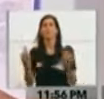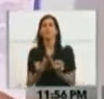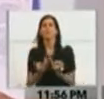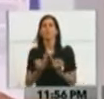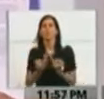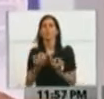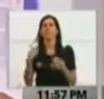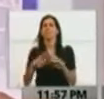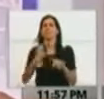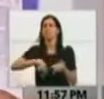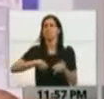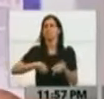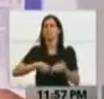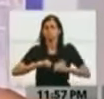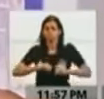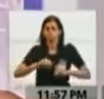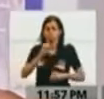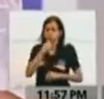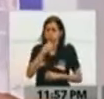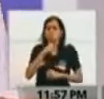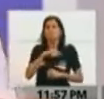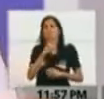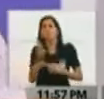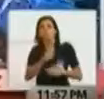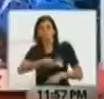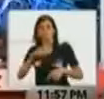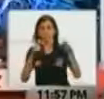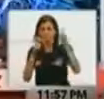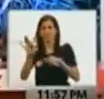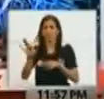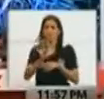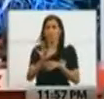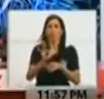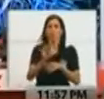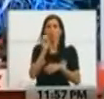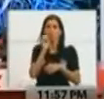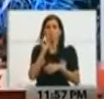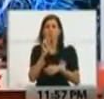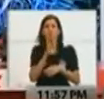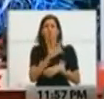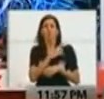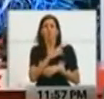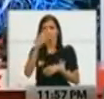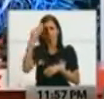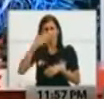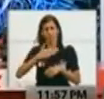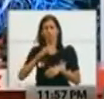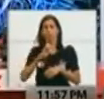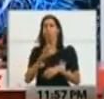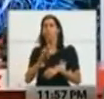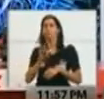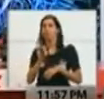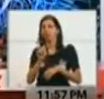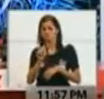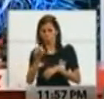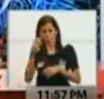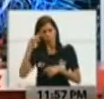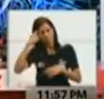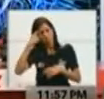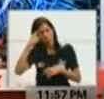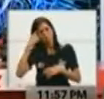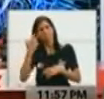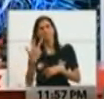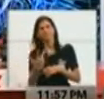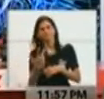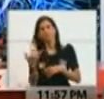Y el presidente nombró a Noel Martínez Ochoa, que era el comandante del CUFAN. ¿Te acuerdas, Pedro, que el 3 nos llamó a aquel señor